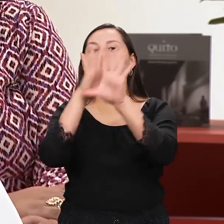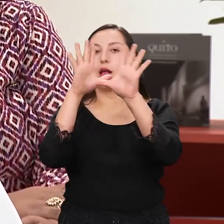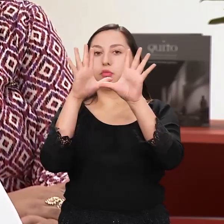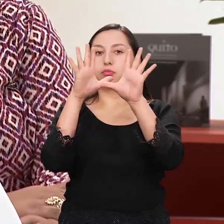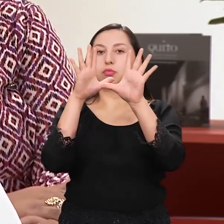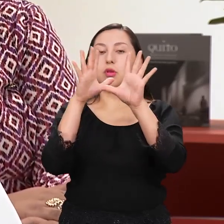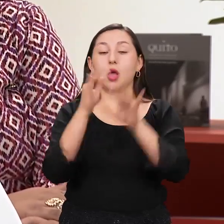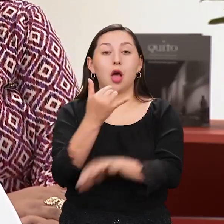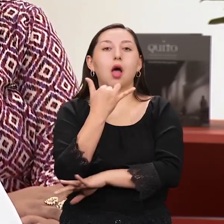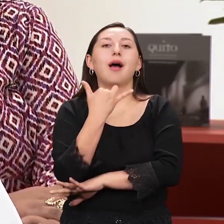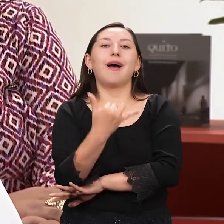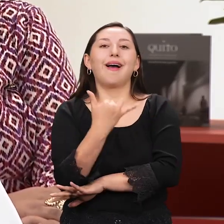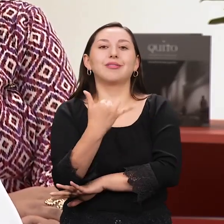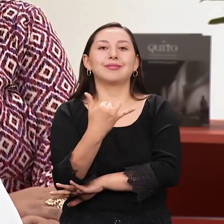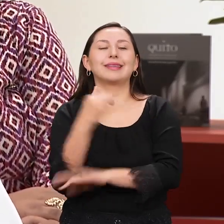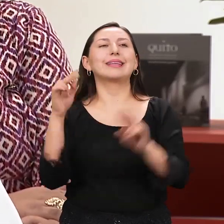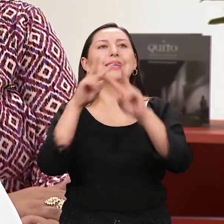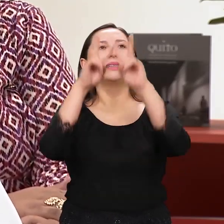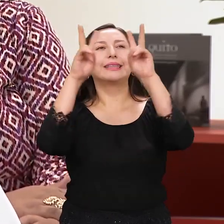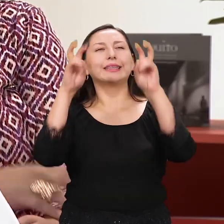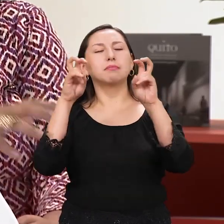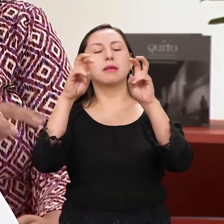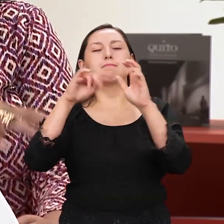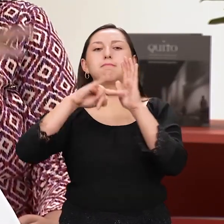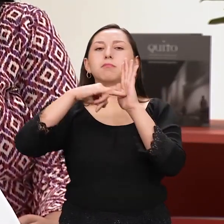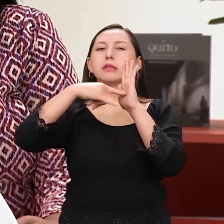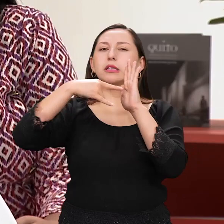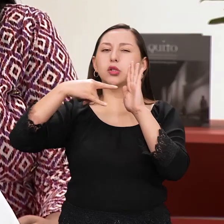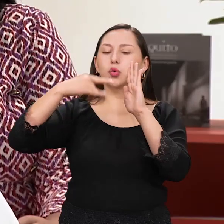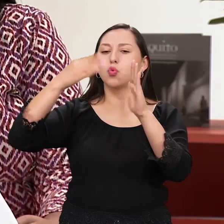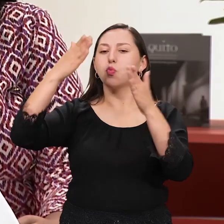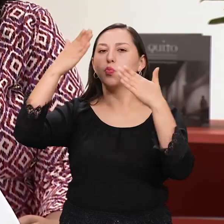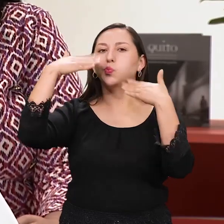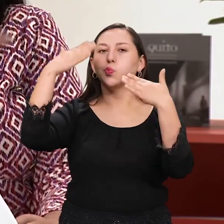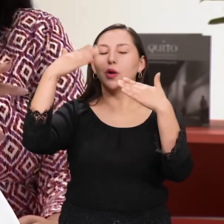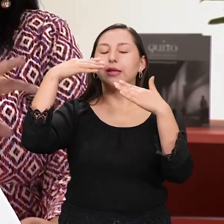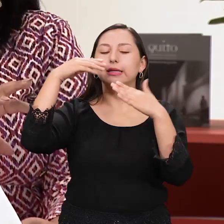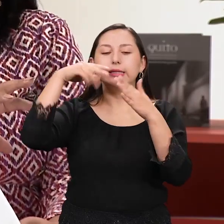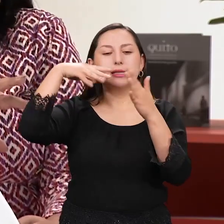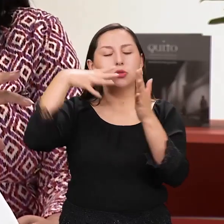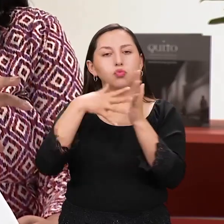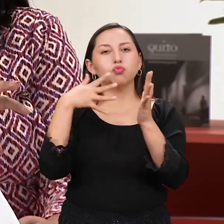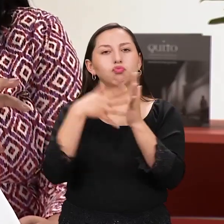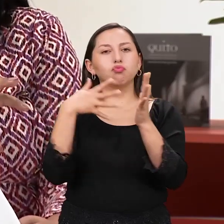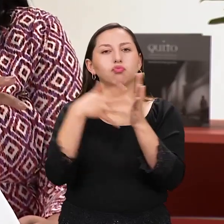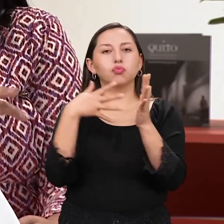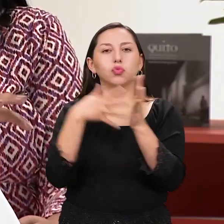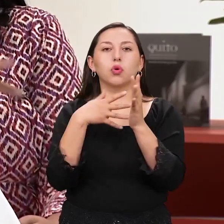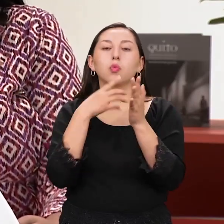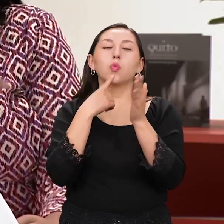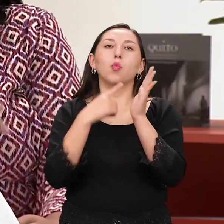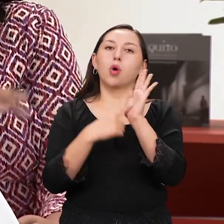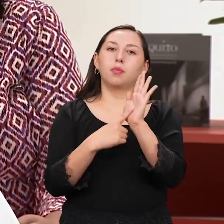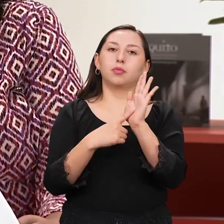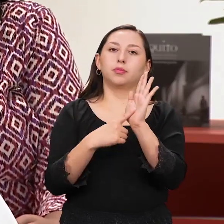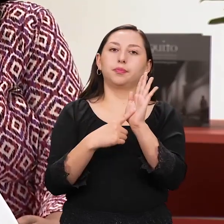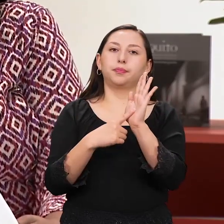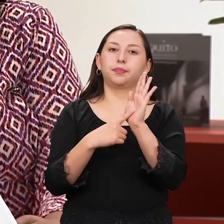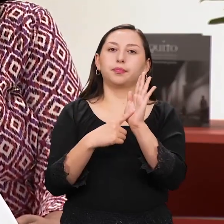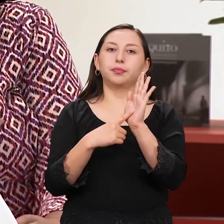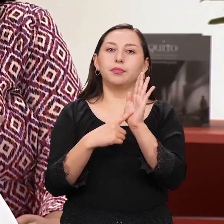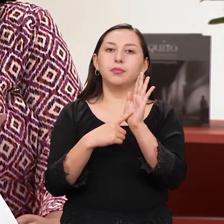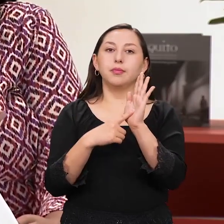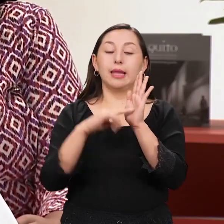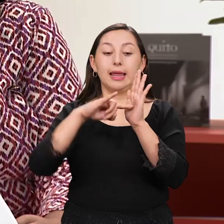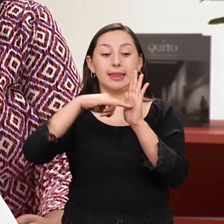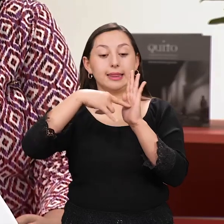podemos ver que hoy el ámbito de la ciberpolítica es bastante estudiado. No es lo mismo hablar de ciberpolítica que de